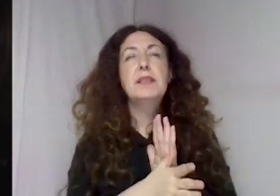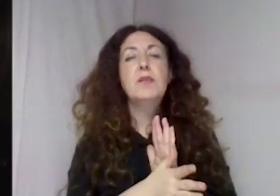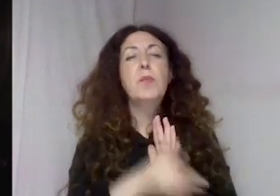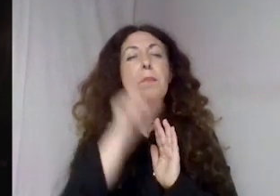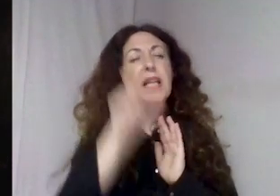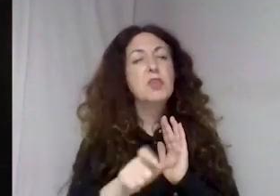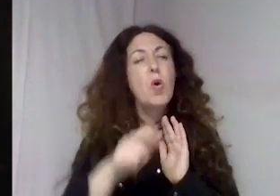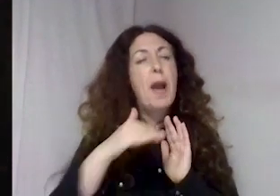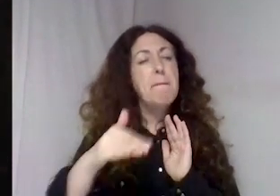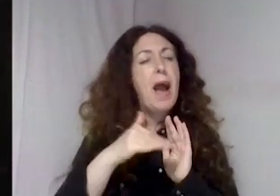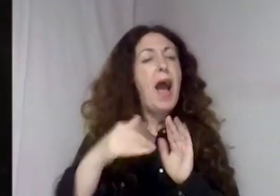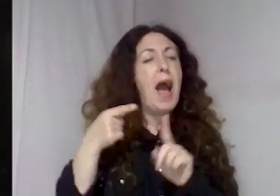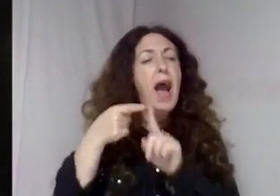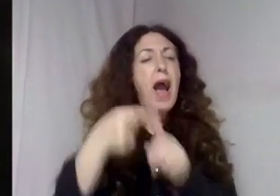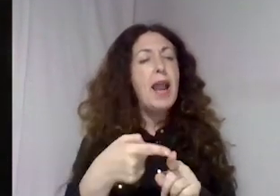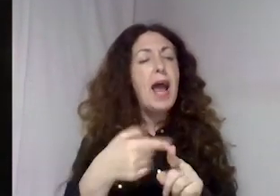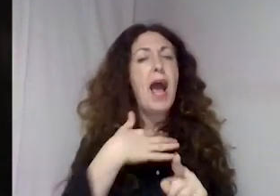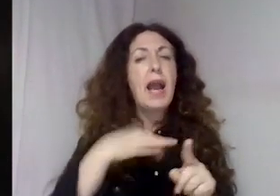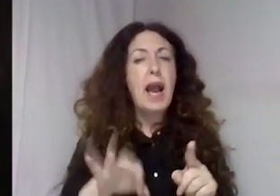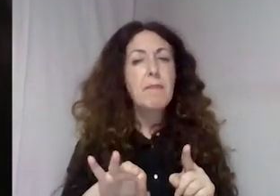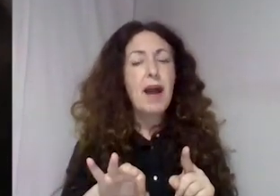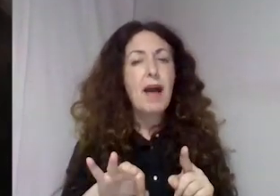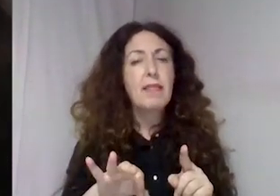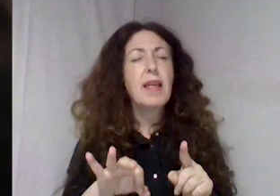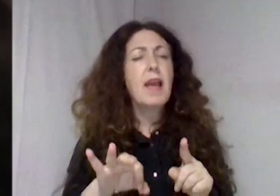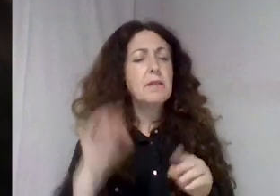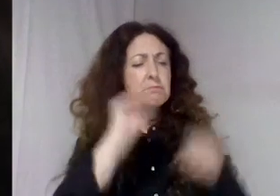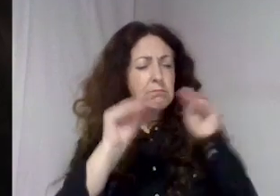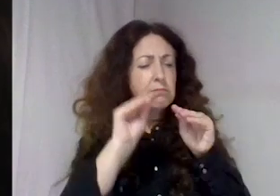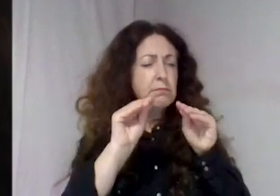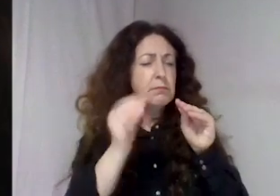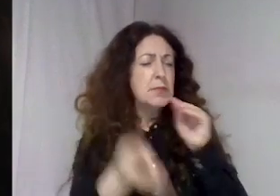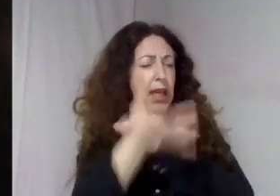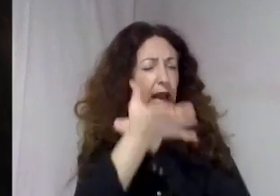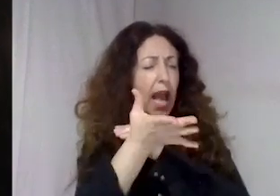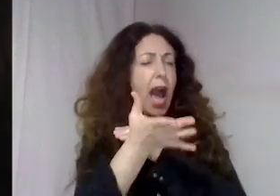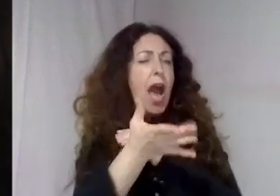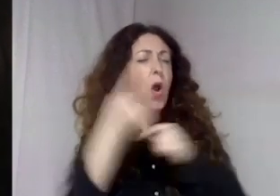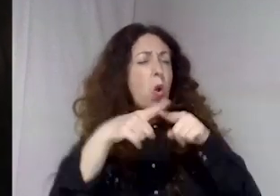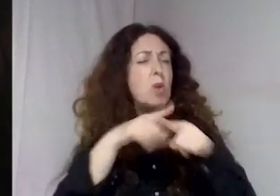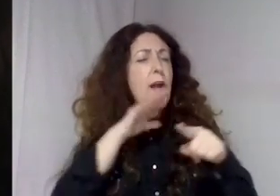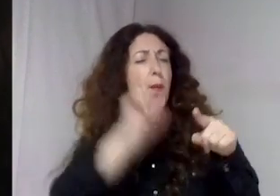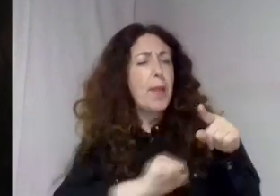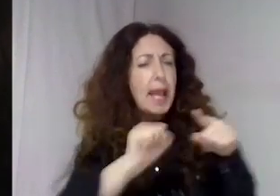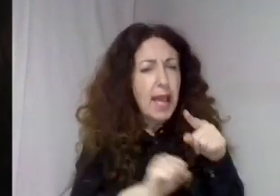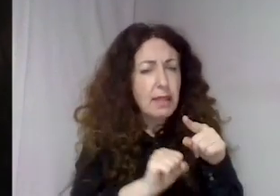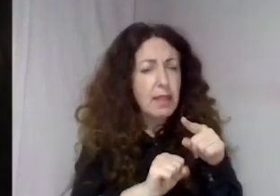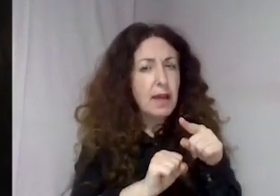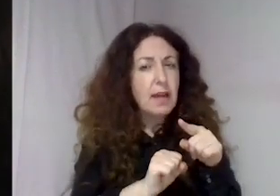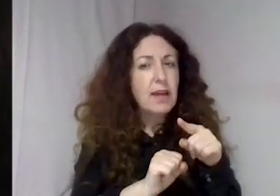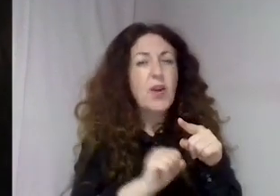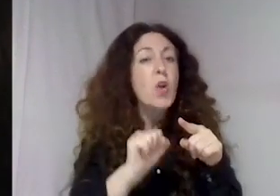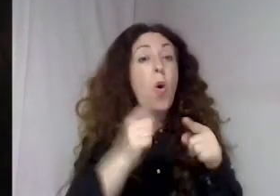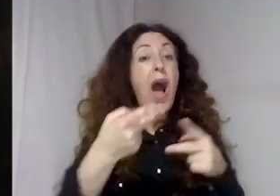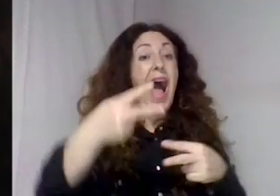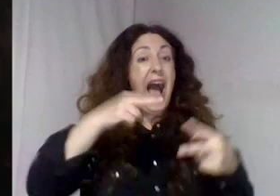de escribir una obra muy bella, cosa que para Platón no era posible, porque tenía que haber una perfecta armonía entre lo primero y lo